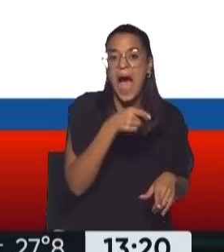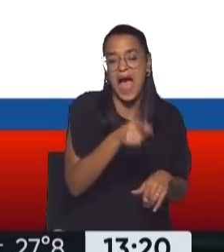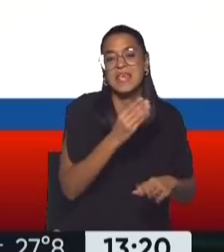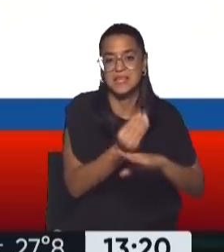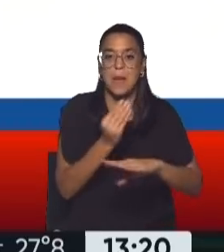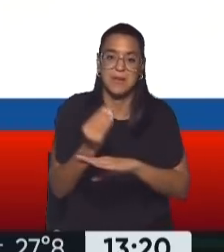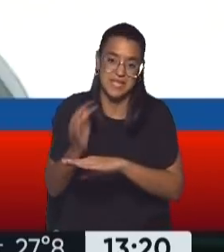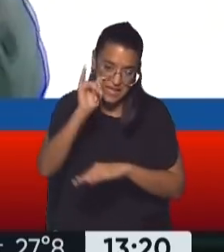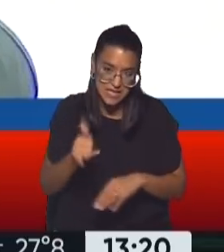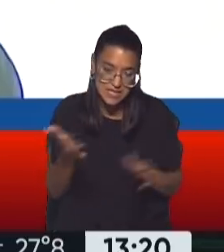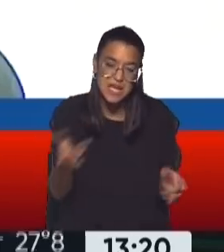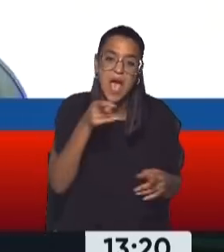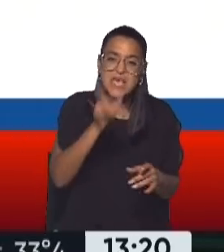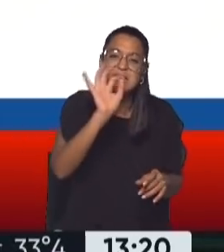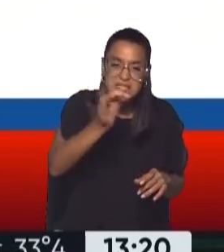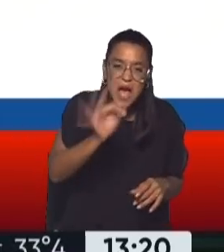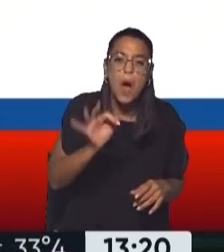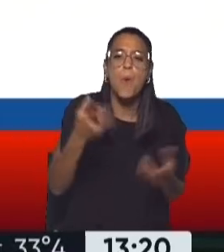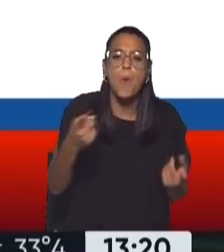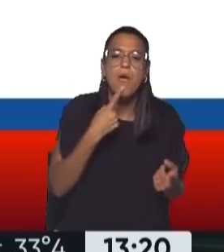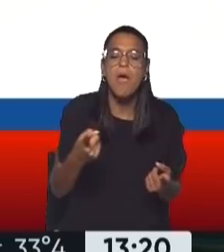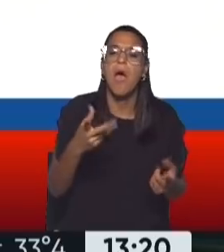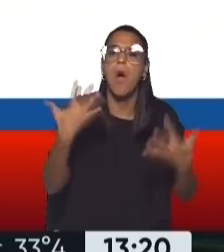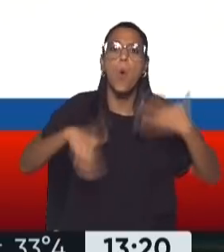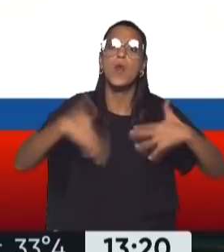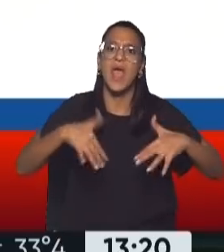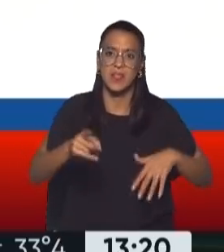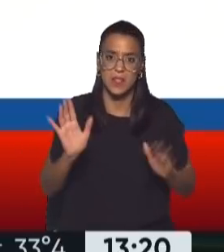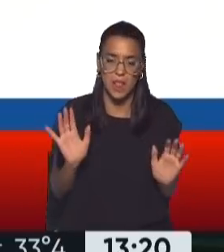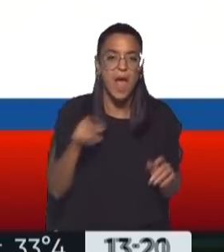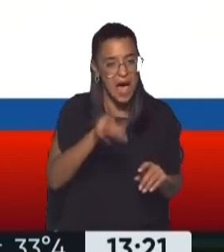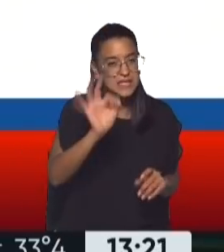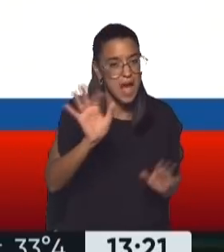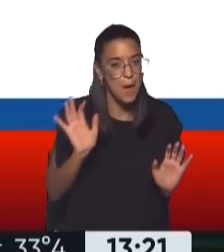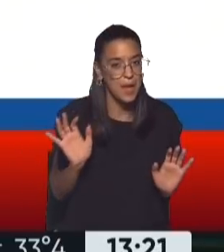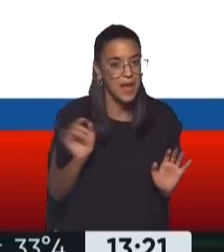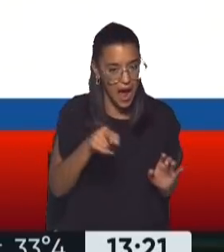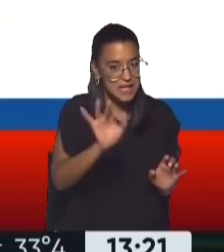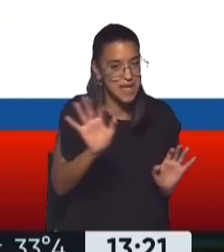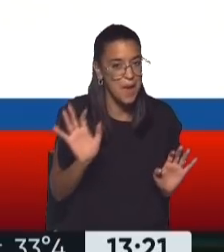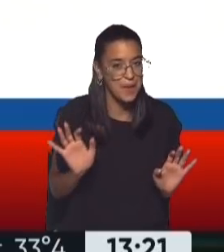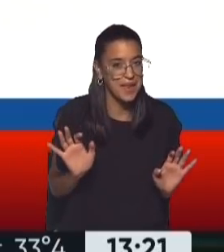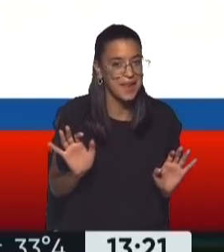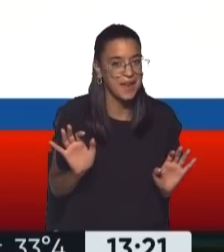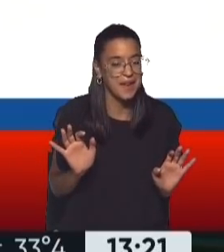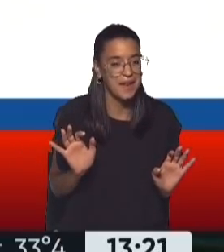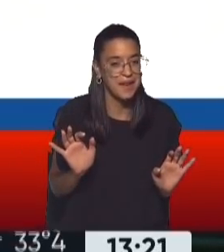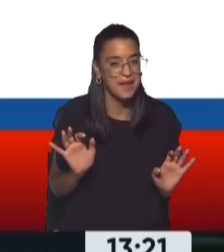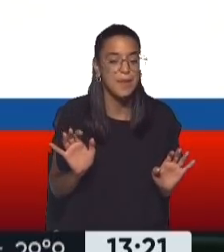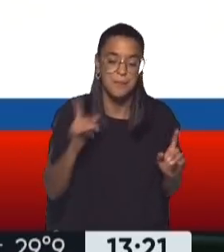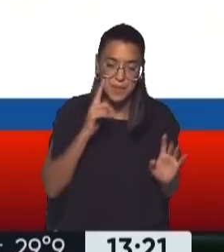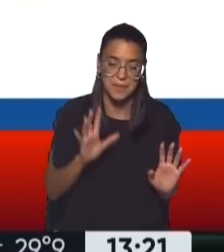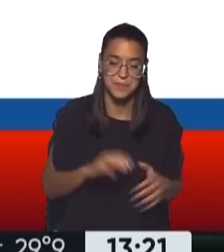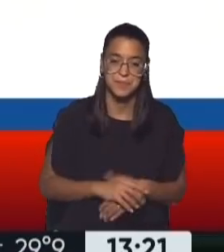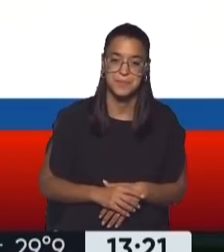representar intereses, ¿eh? Ahí saben decir esto, tratémoslo con urgencia. Ahí saben, ahí saben.